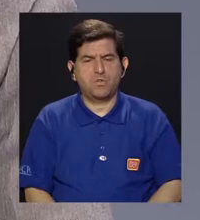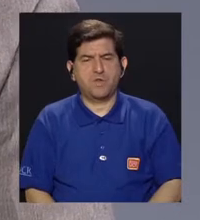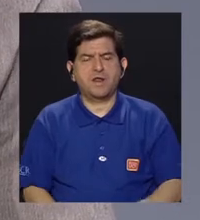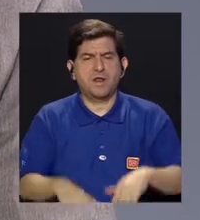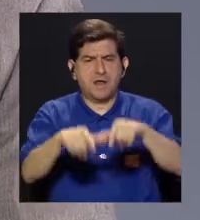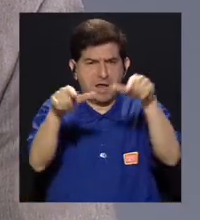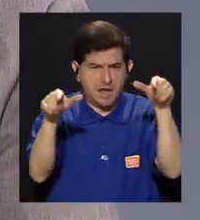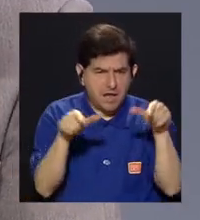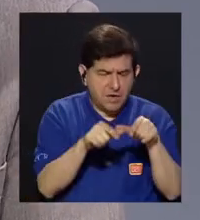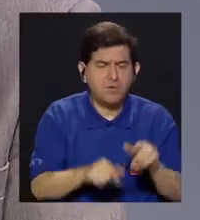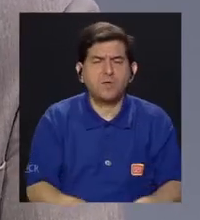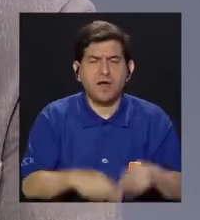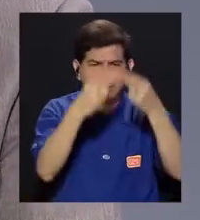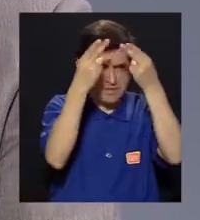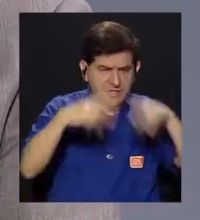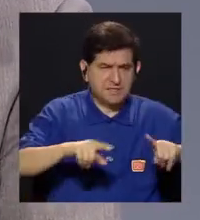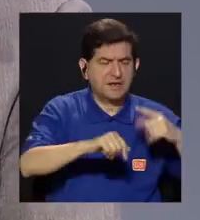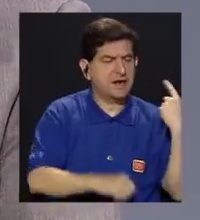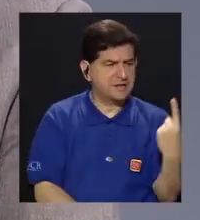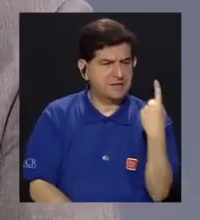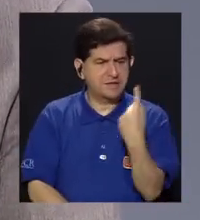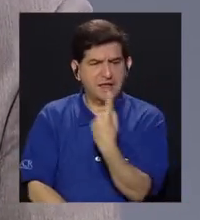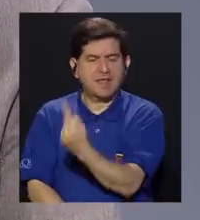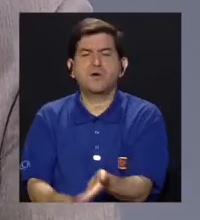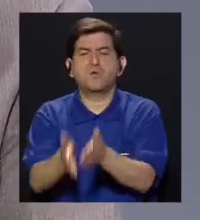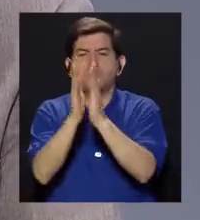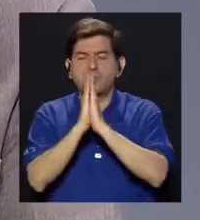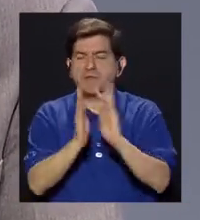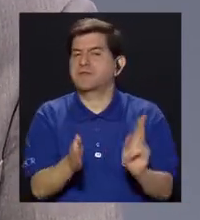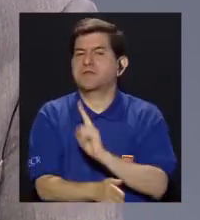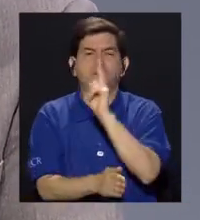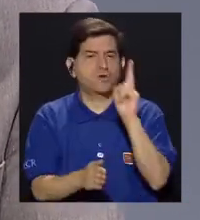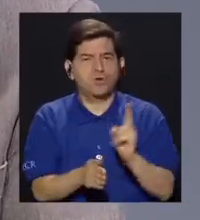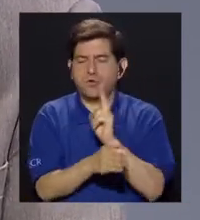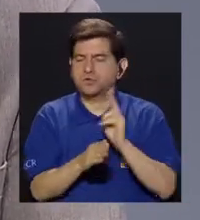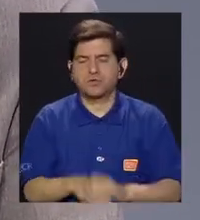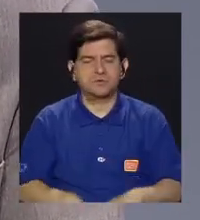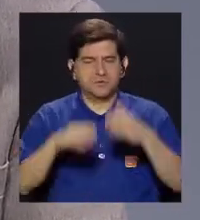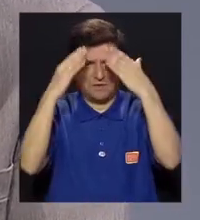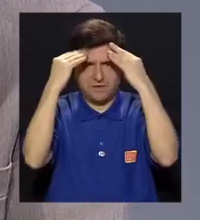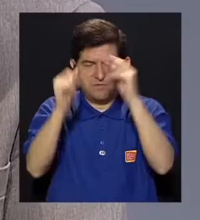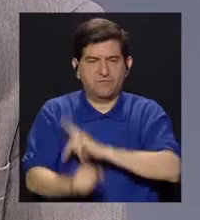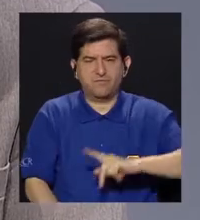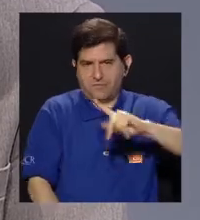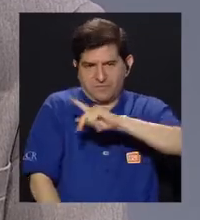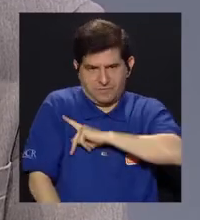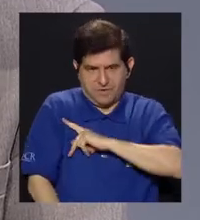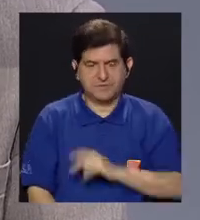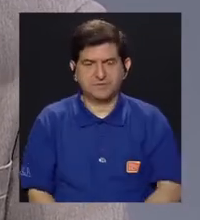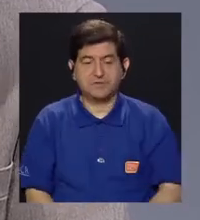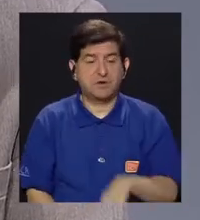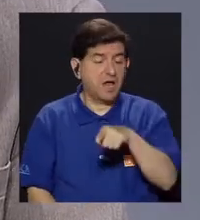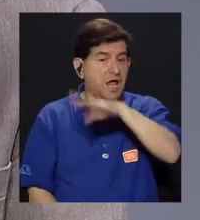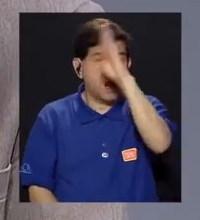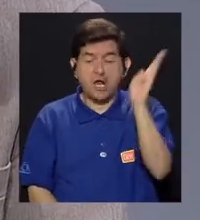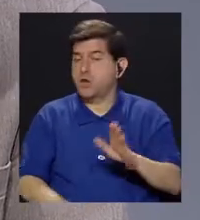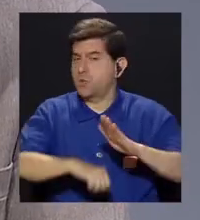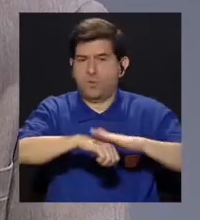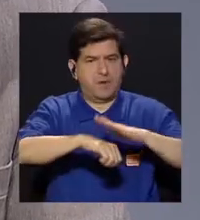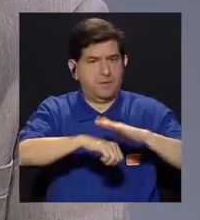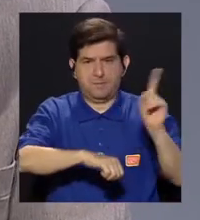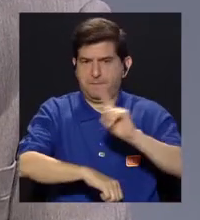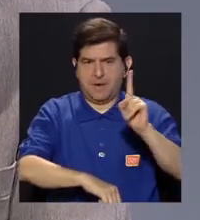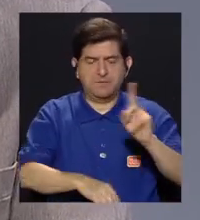ir sitio web por sitio web solicitando que no se utilicen sus datos personales a los que él nunca